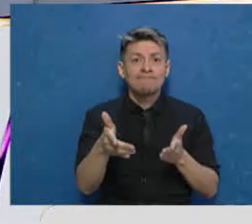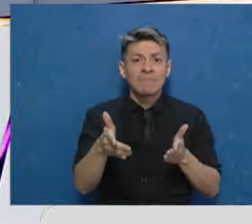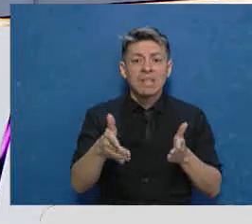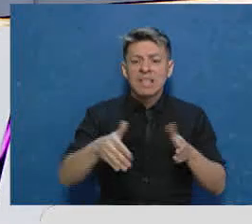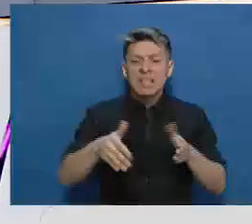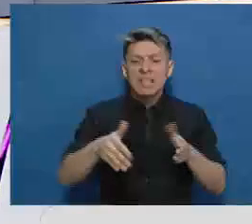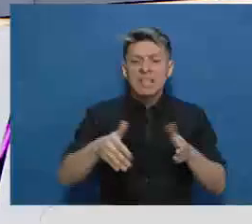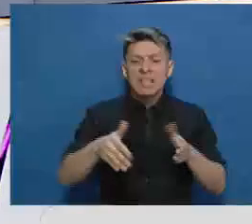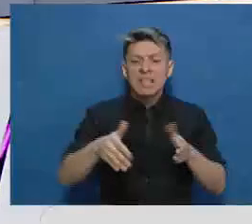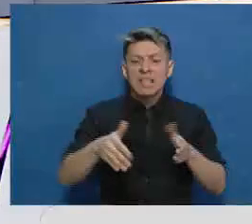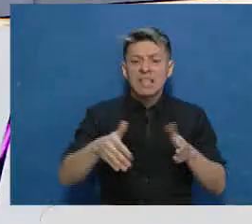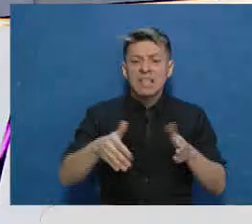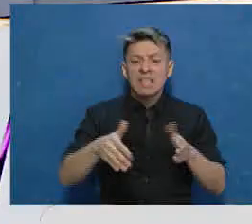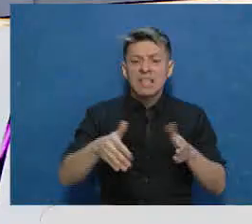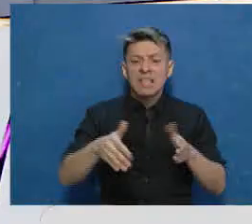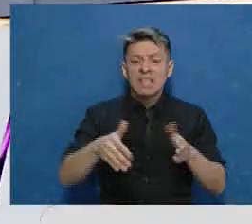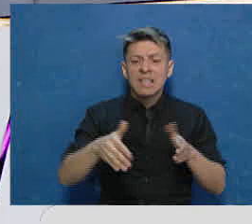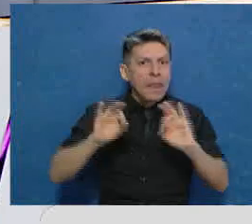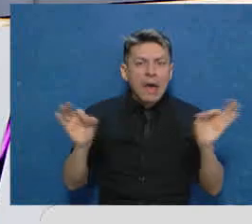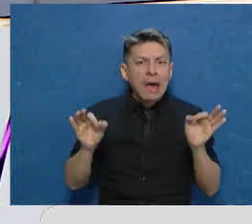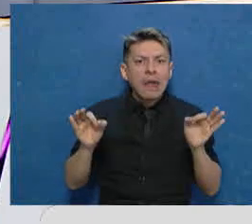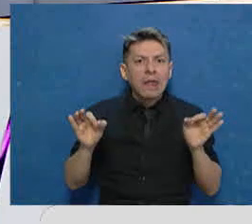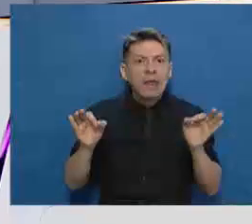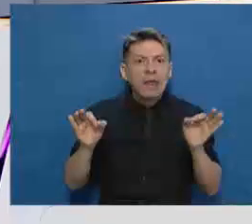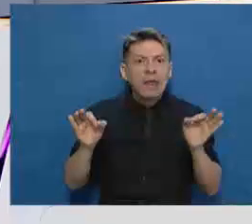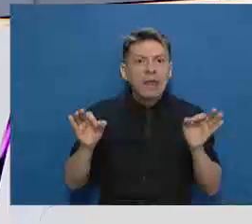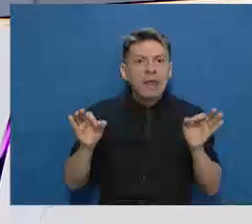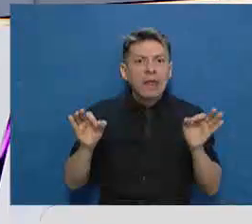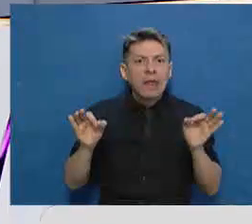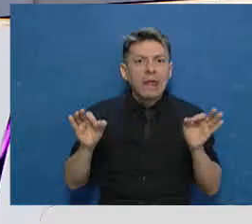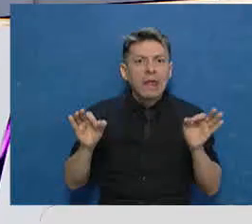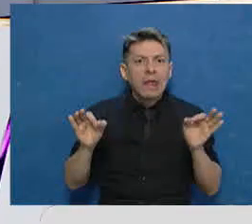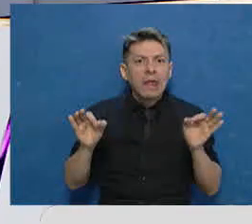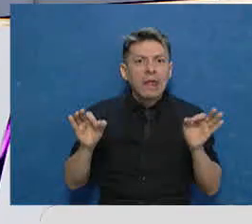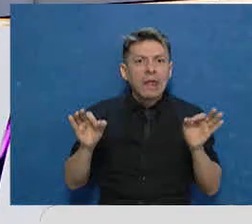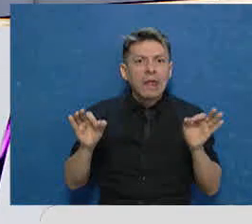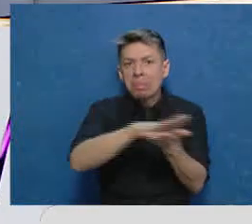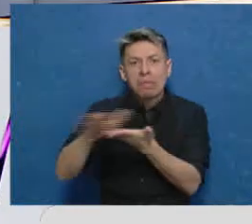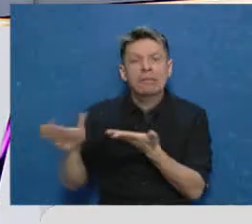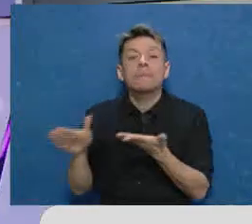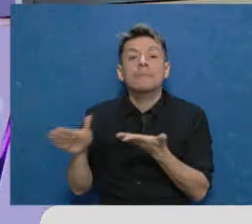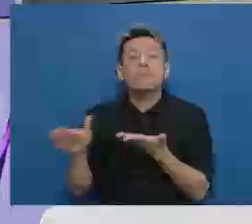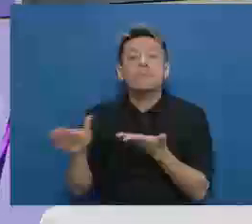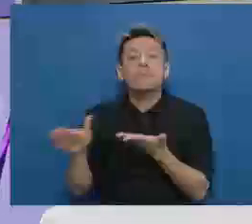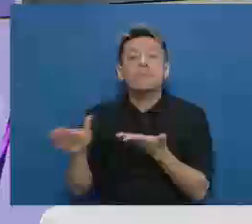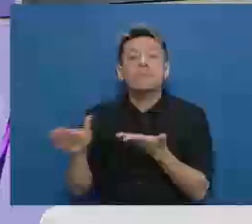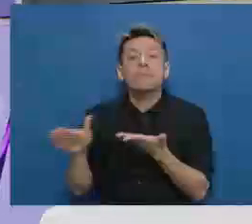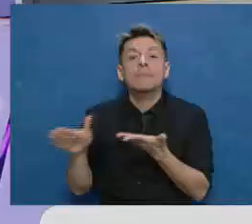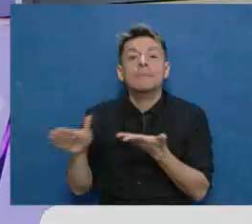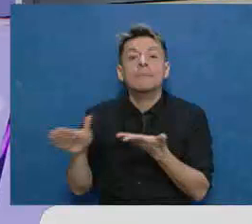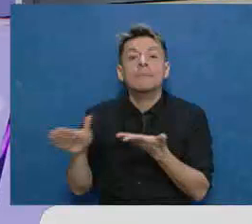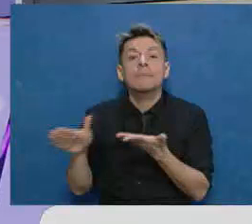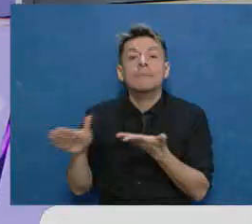no tiene absolutamente nada, ni luminaria. No. Las mujeres iban transitando a esa hora en bicicleta,